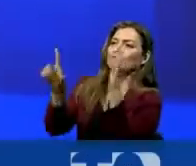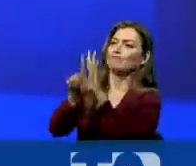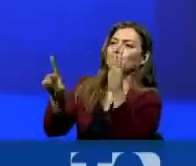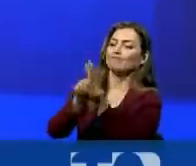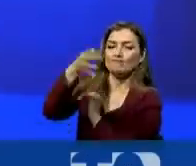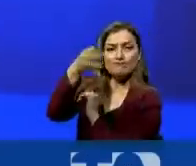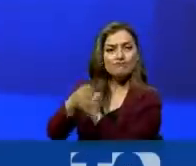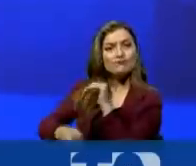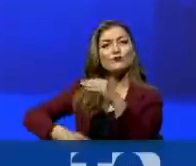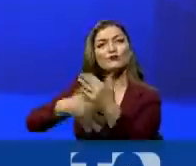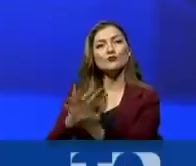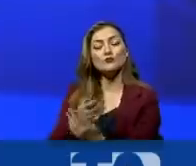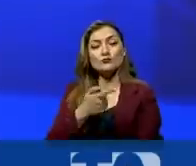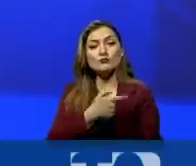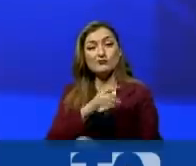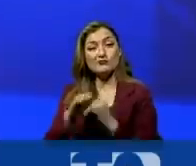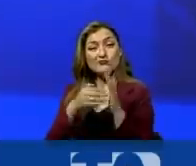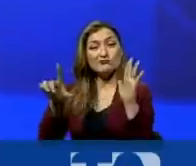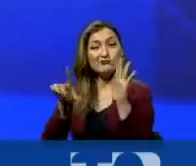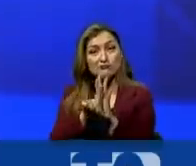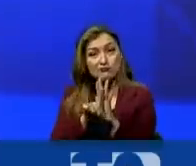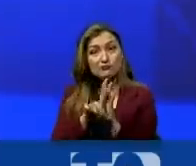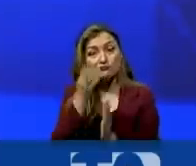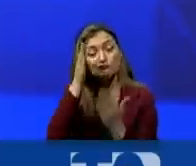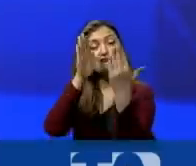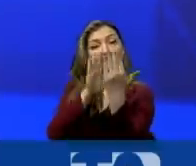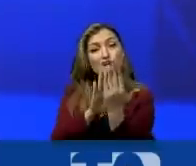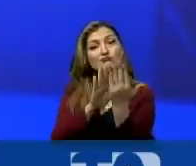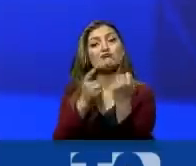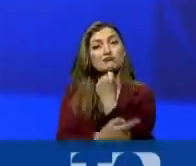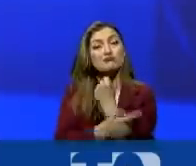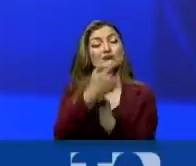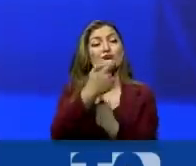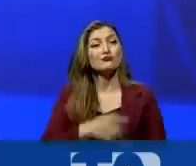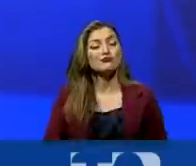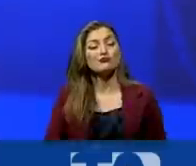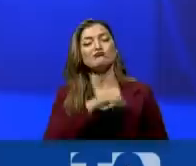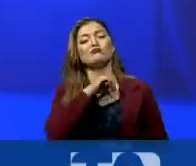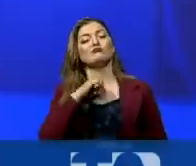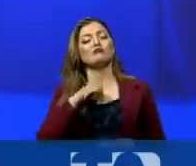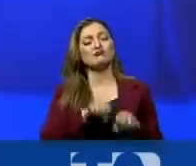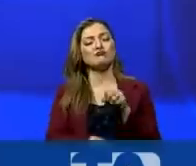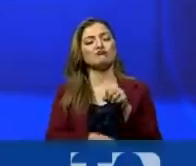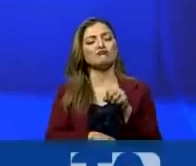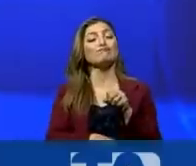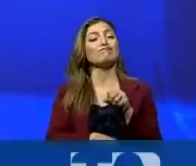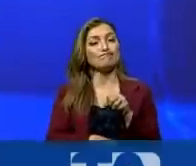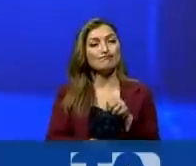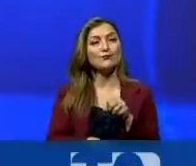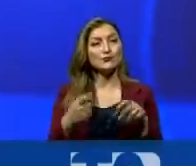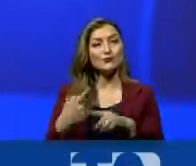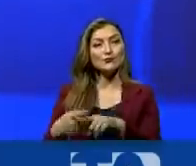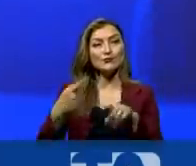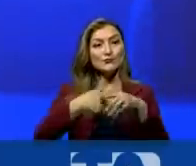actos ilícitos y en este caso se cometieron actos no sólo ilícitos sino delincuenciales y vandalismo